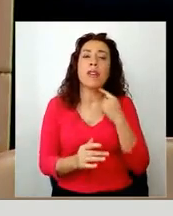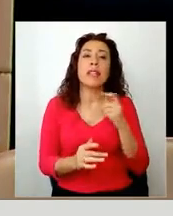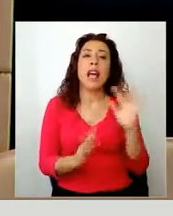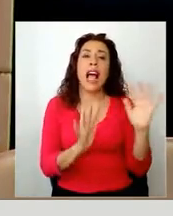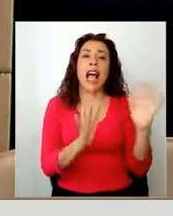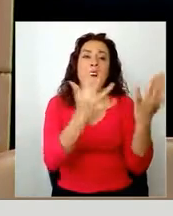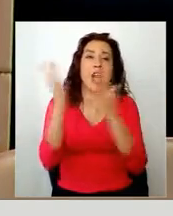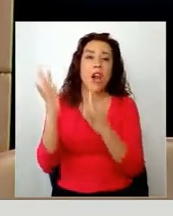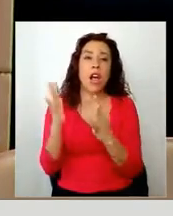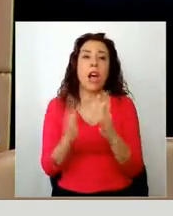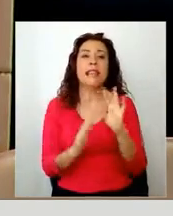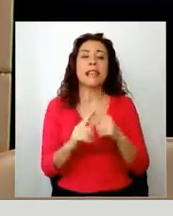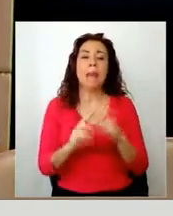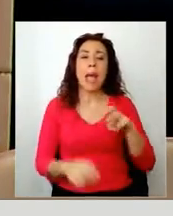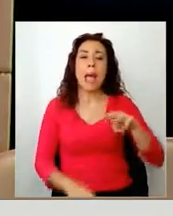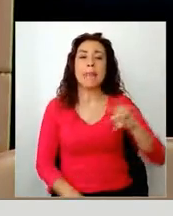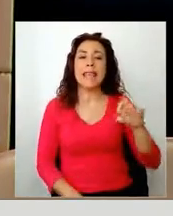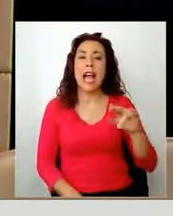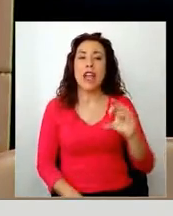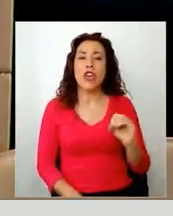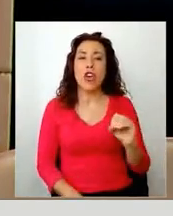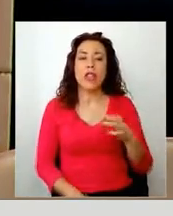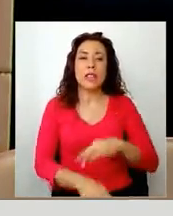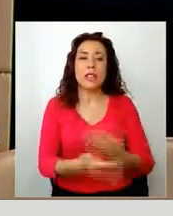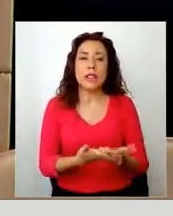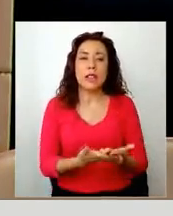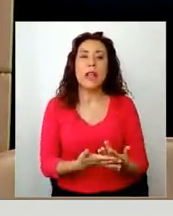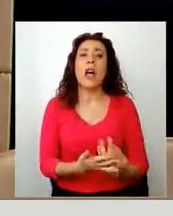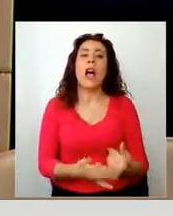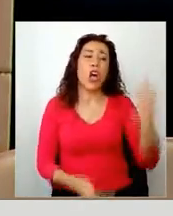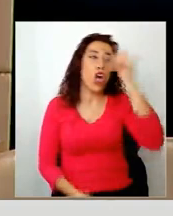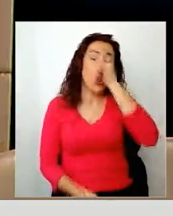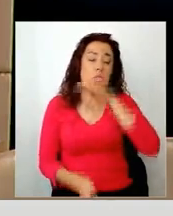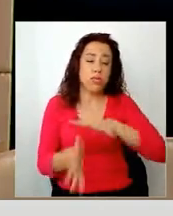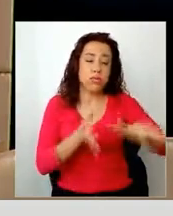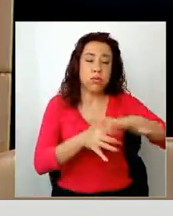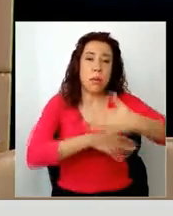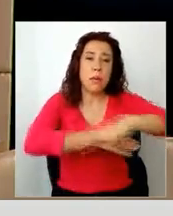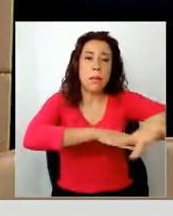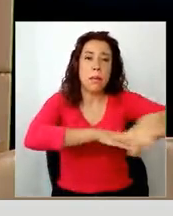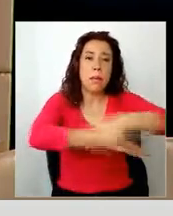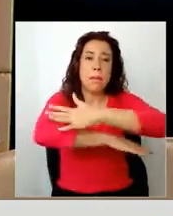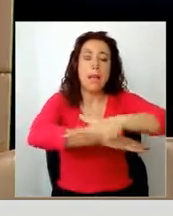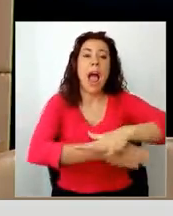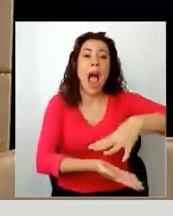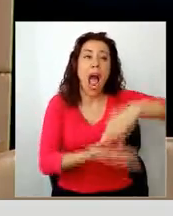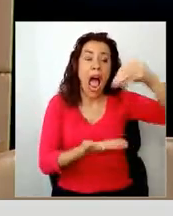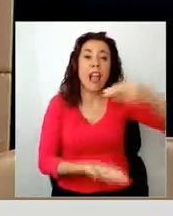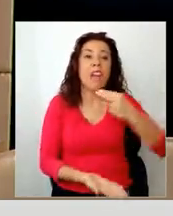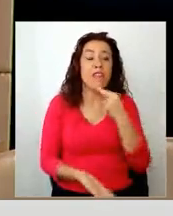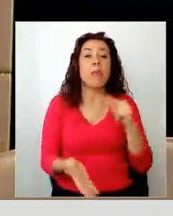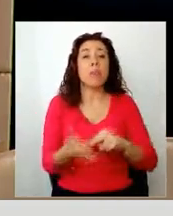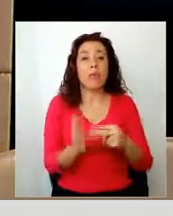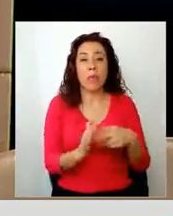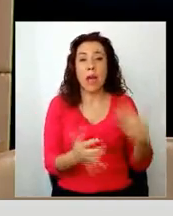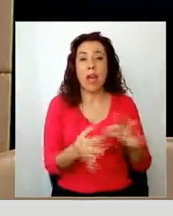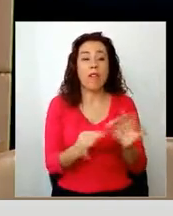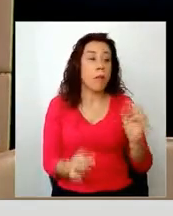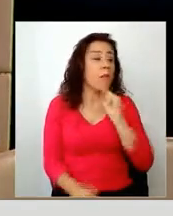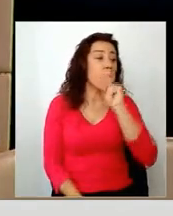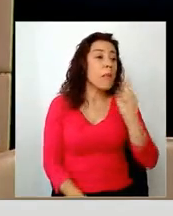que son un tubo directo para contaminar el mar arica vive de cerca este drama si no pregúntenle a los surfistas